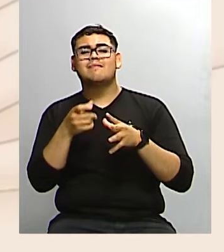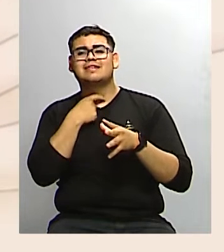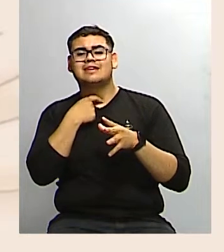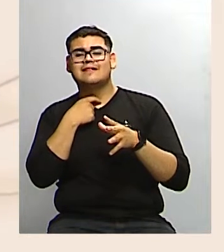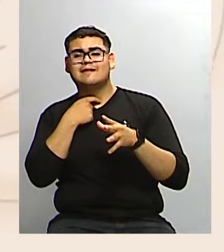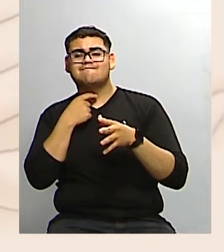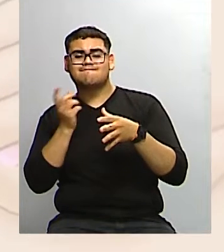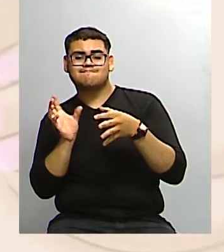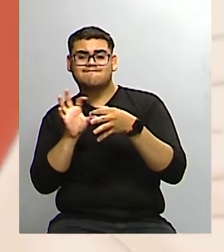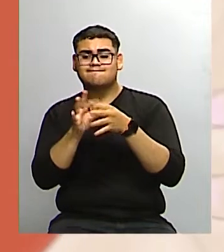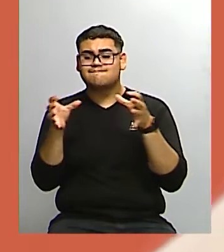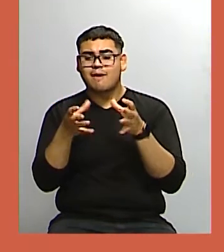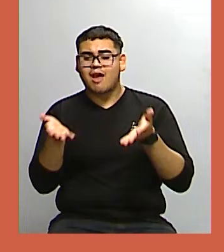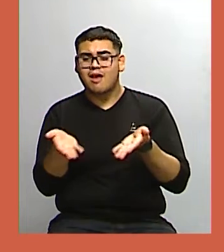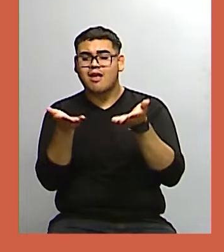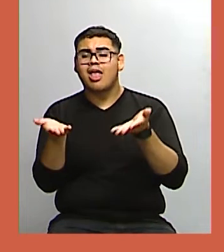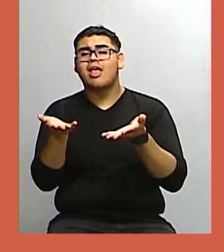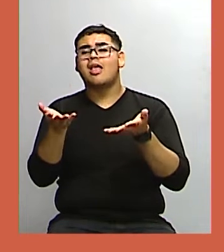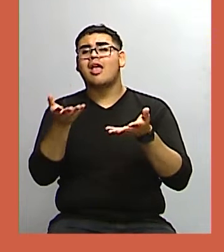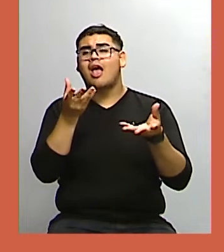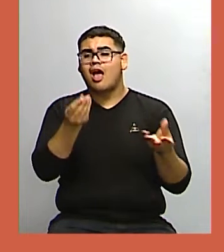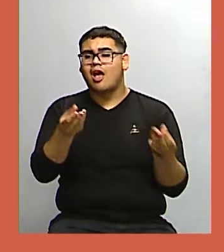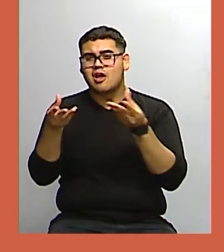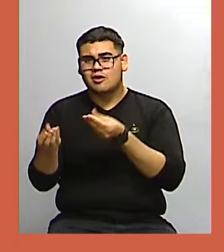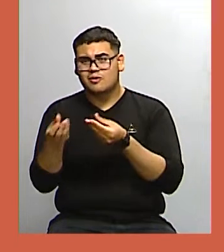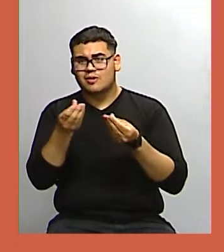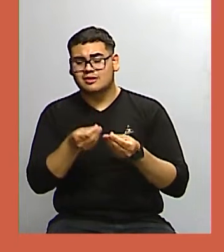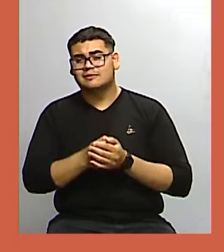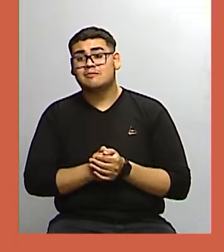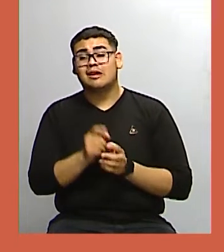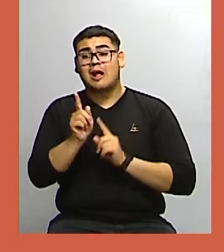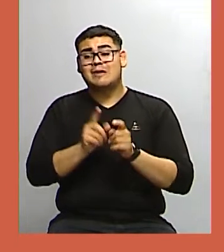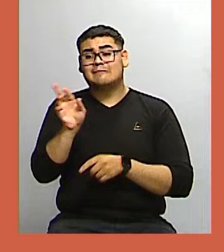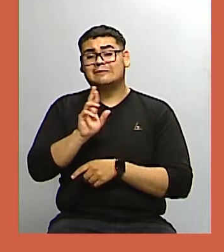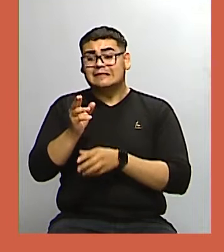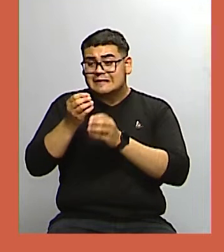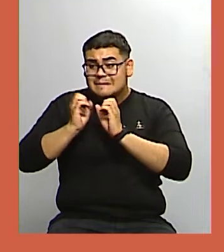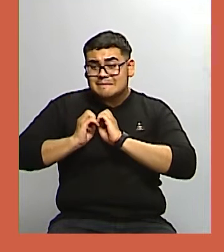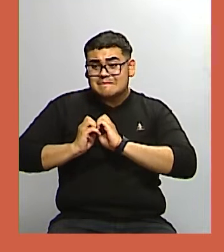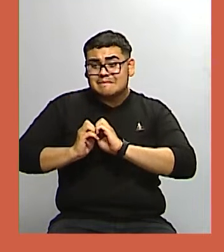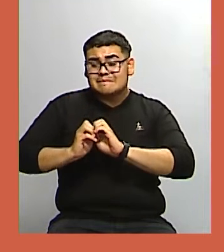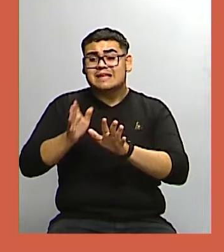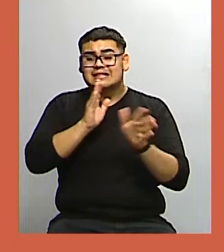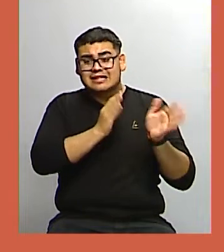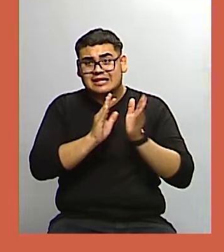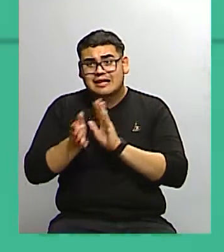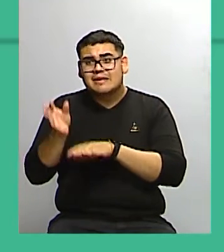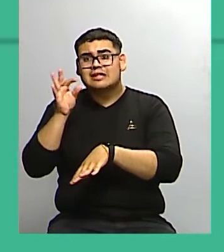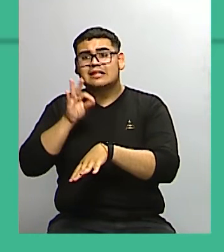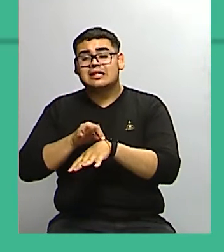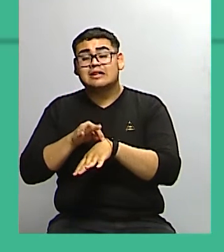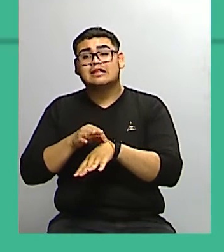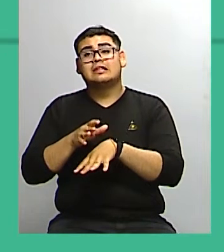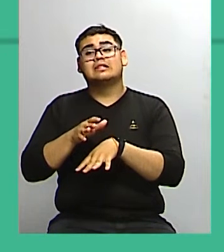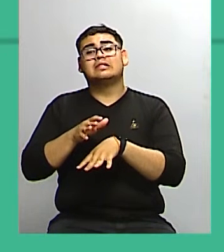para dar la fuerza a aquella mujer que comienza tal vez ese camino con el tratamiento médico y con una fase de recuperación que